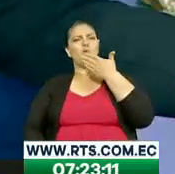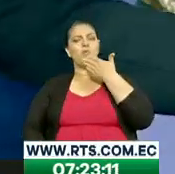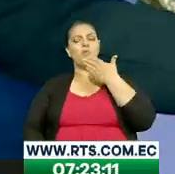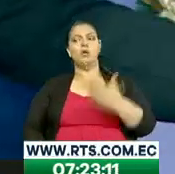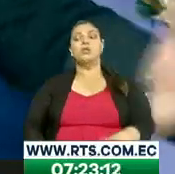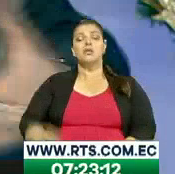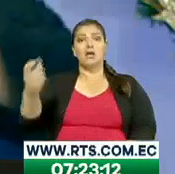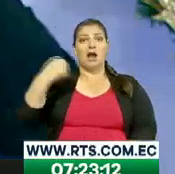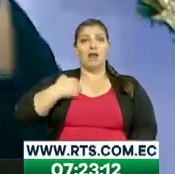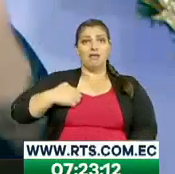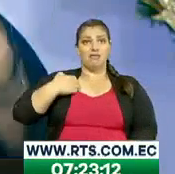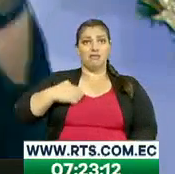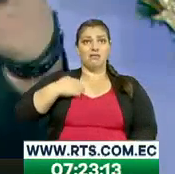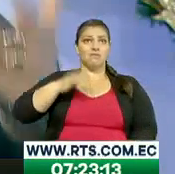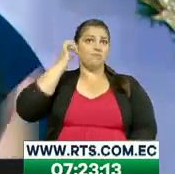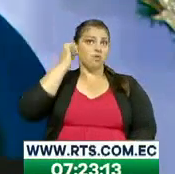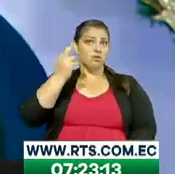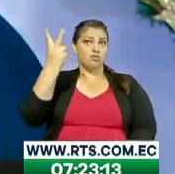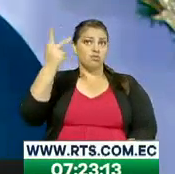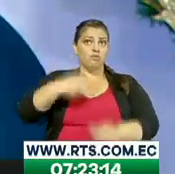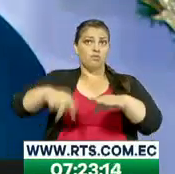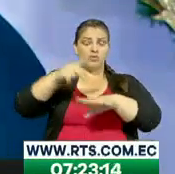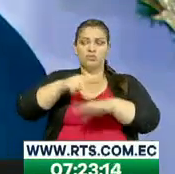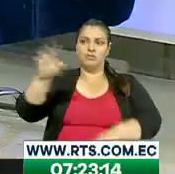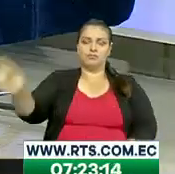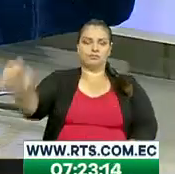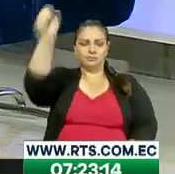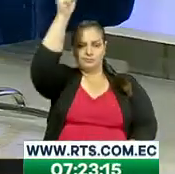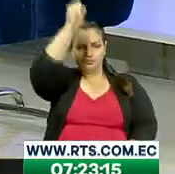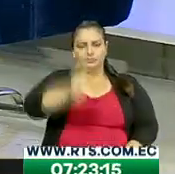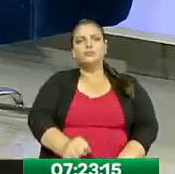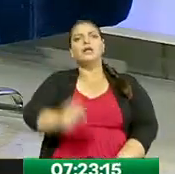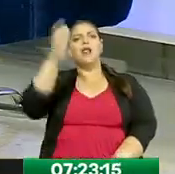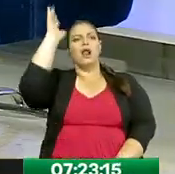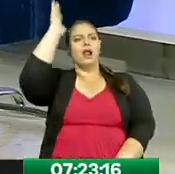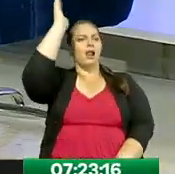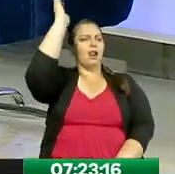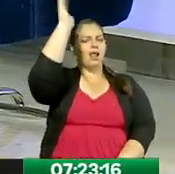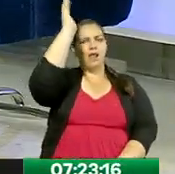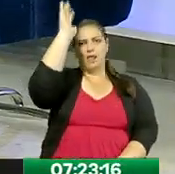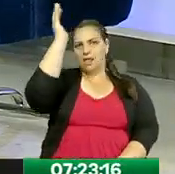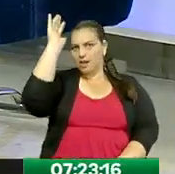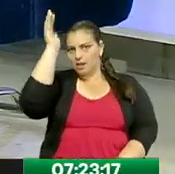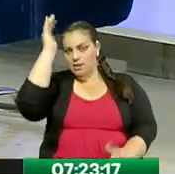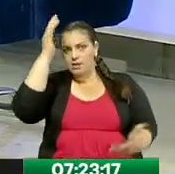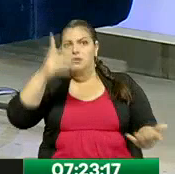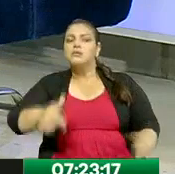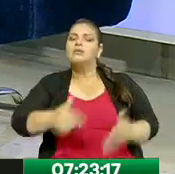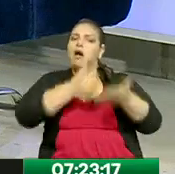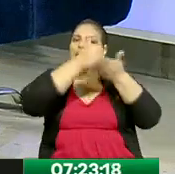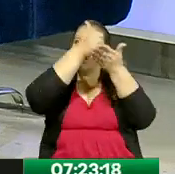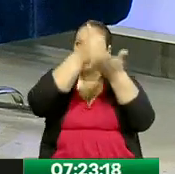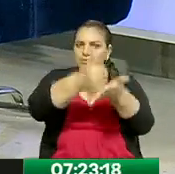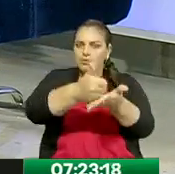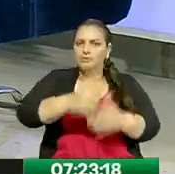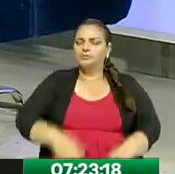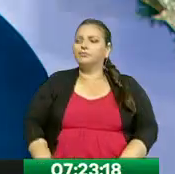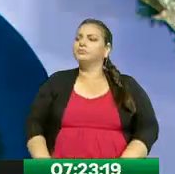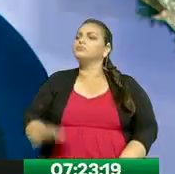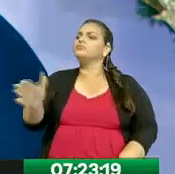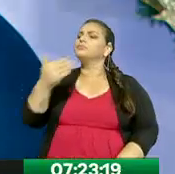los sobrevivientes paso a paso también, ¿no? Paula, ¿dónde los encuentran y los ubican para cerrar la entrevista? Bueno, nos pueden ubicar en redes